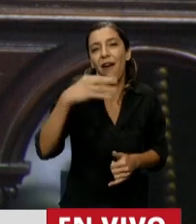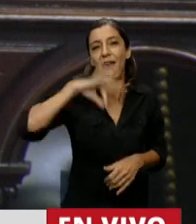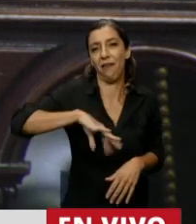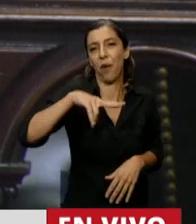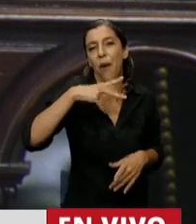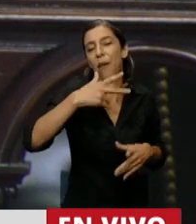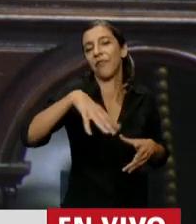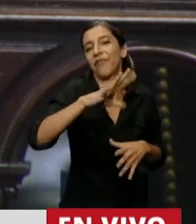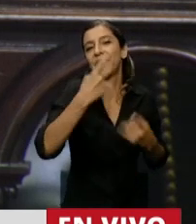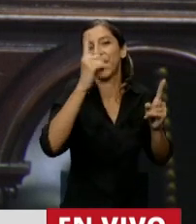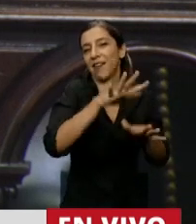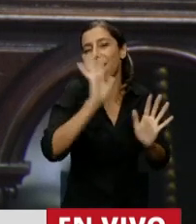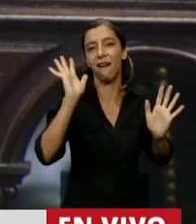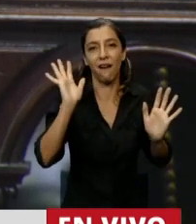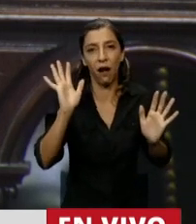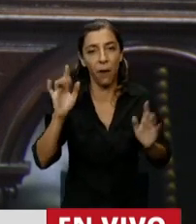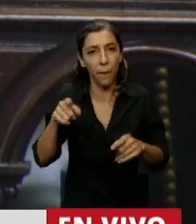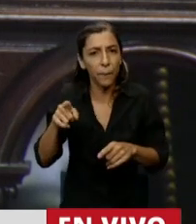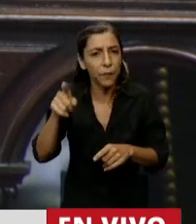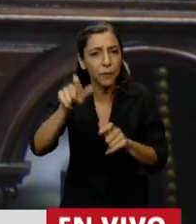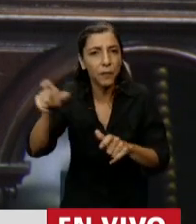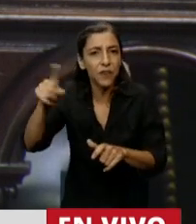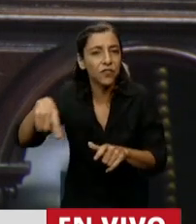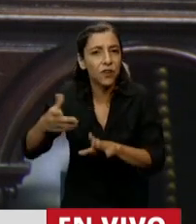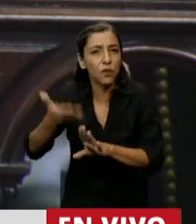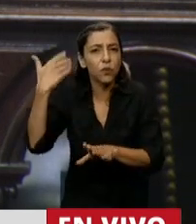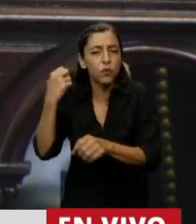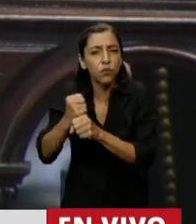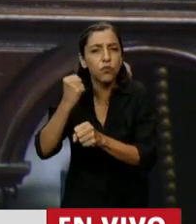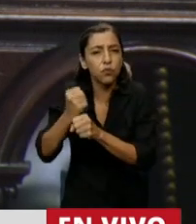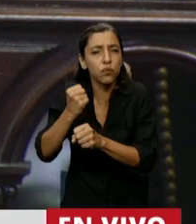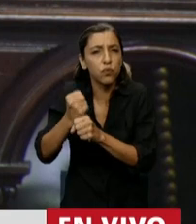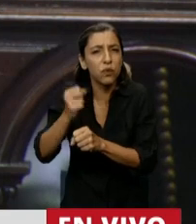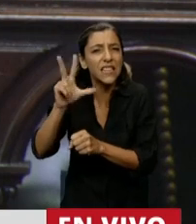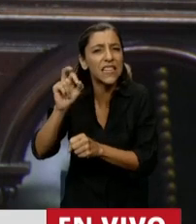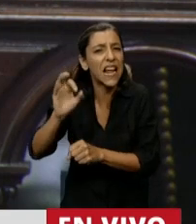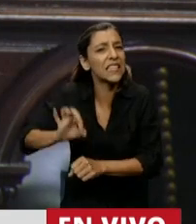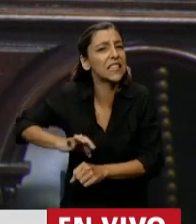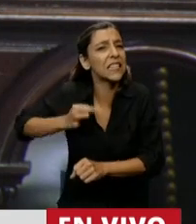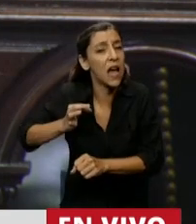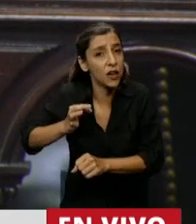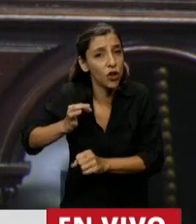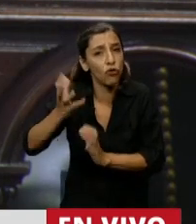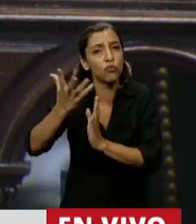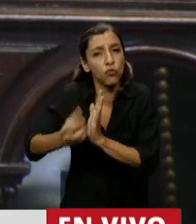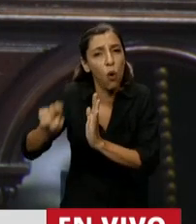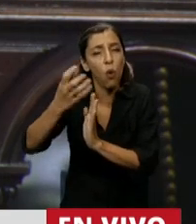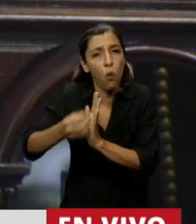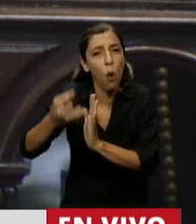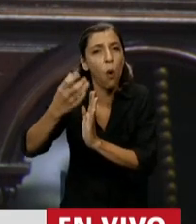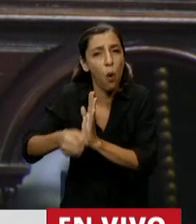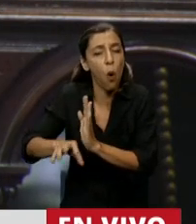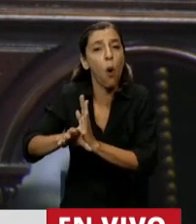aportaron religiosamente y sin ninguna moratoria 30 años de su vida para cobrar miseria.